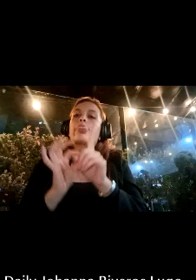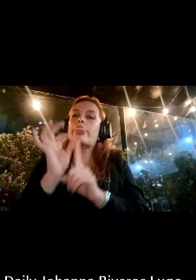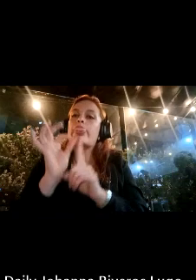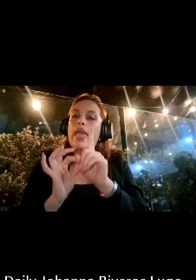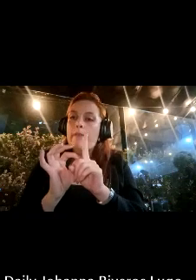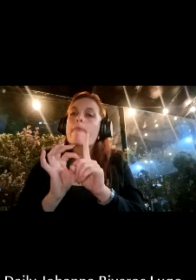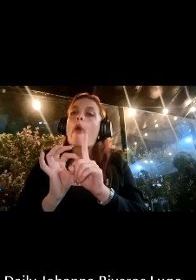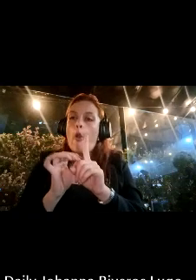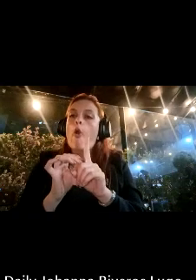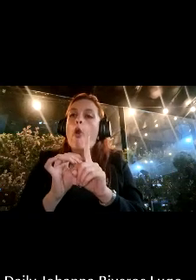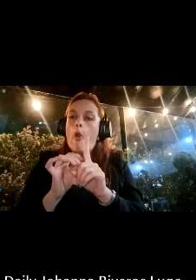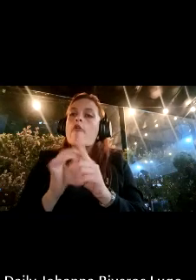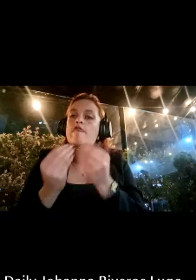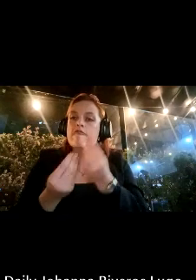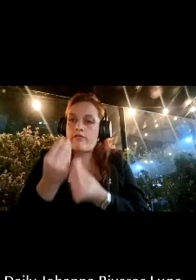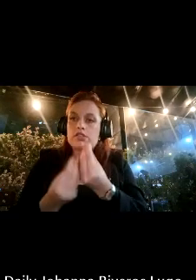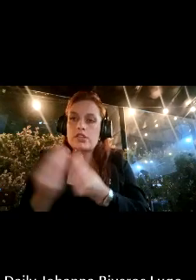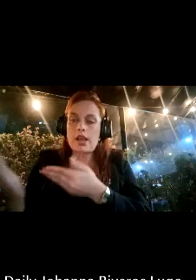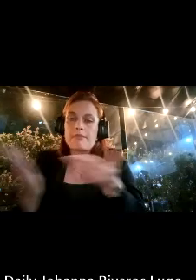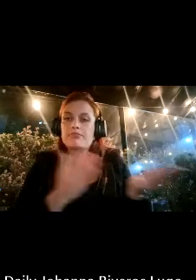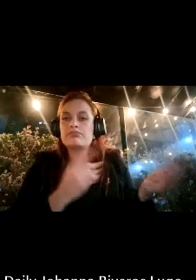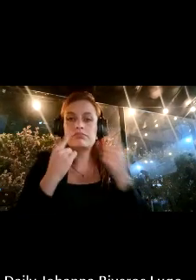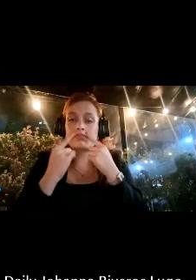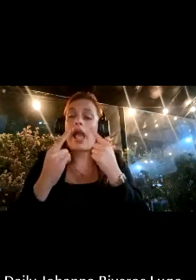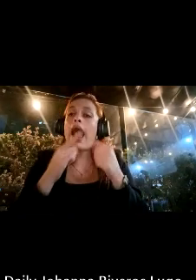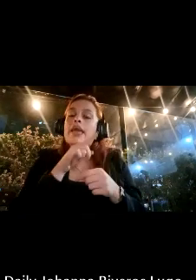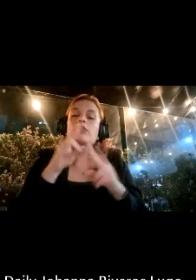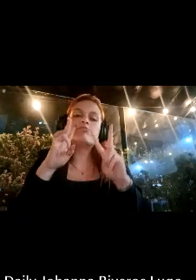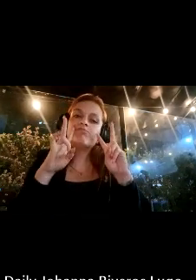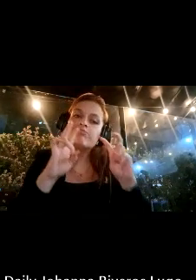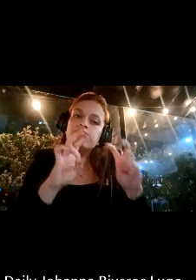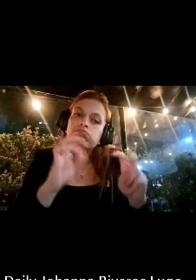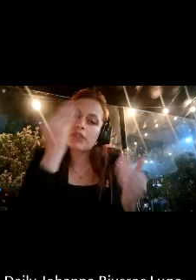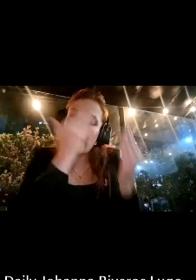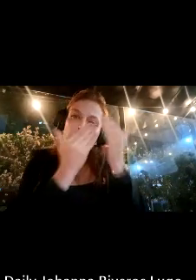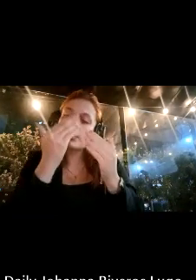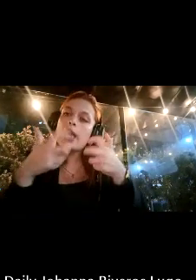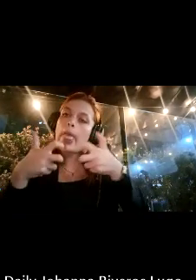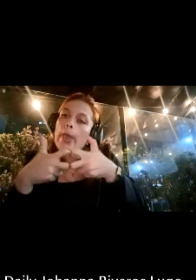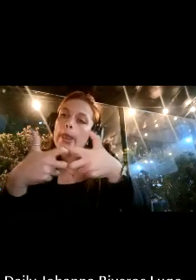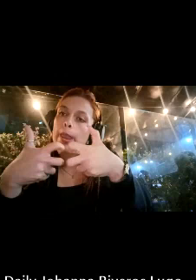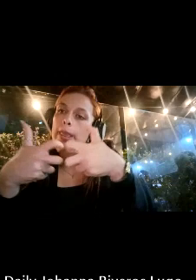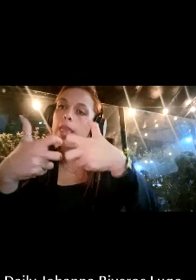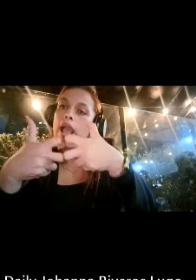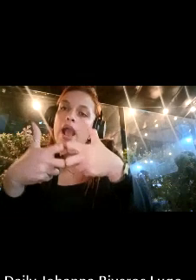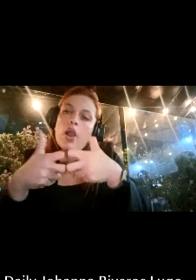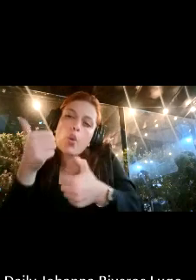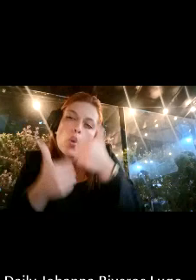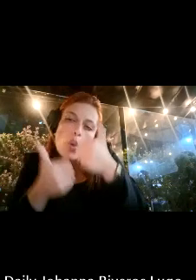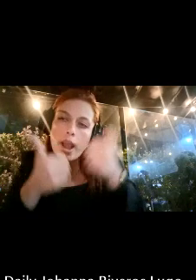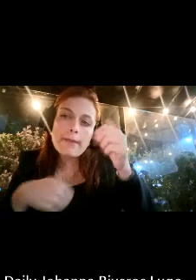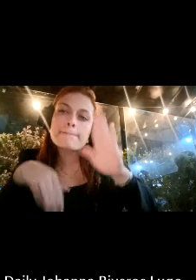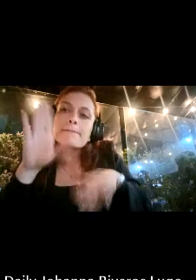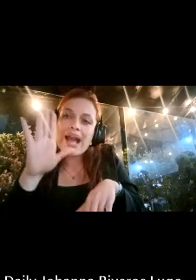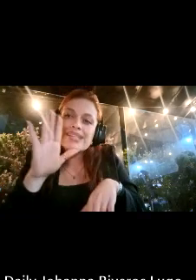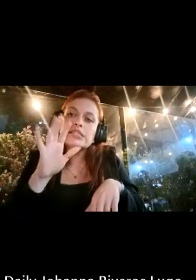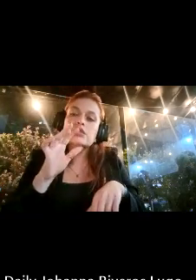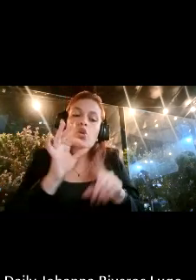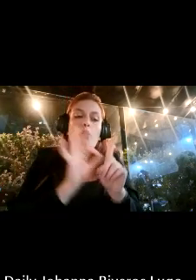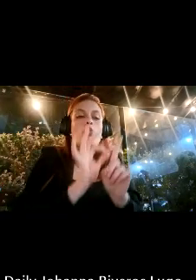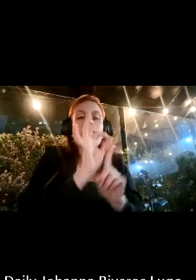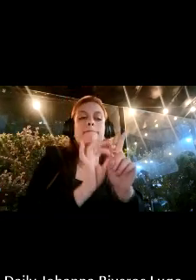Estudia los tipos de energía, en especial la que deriva del calor y la temperatura, así